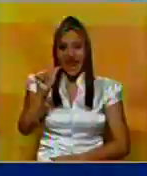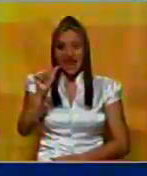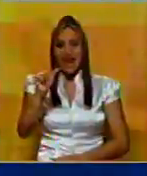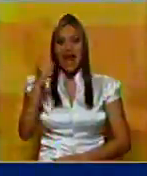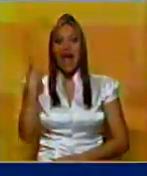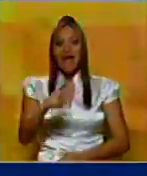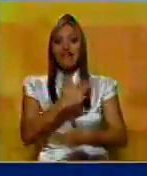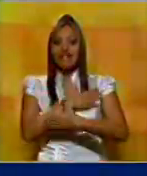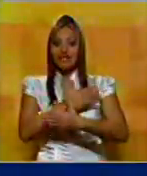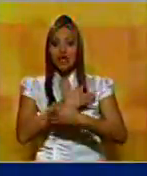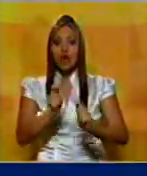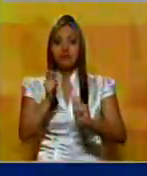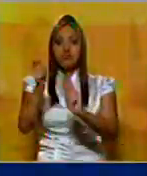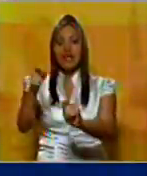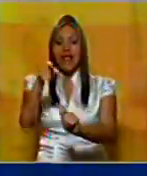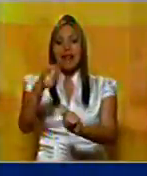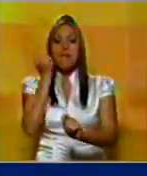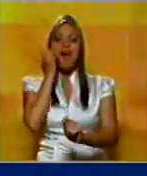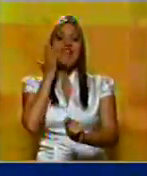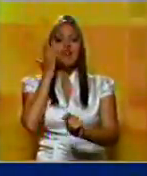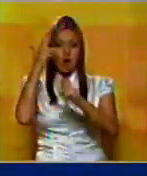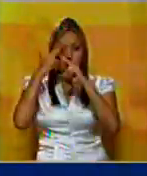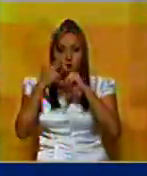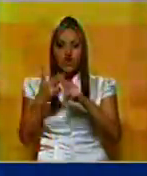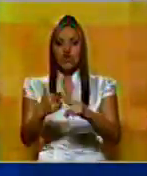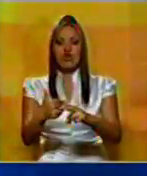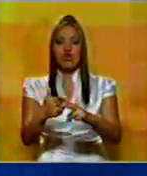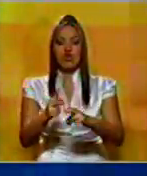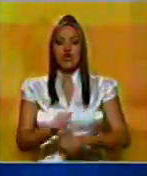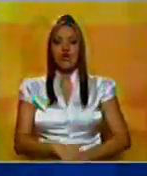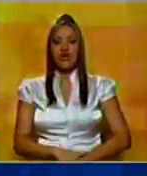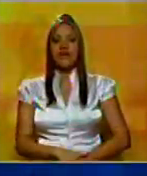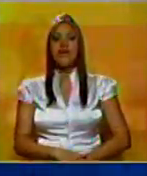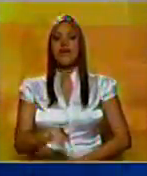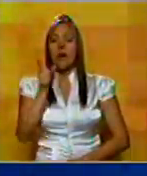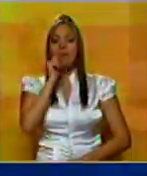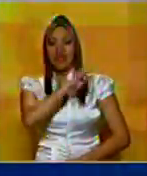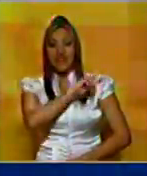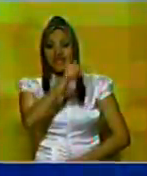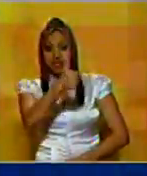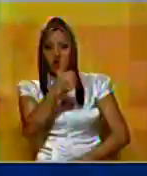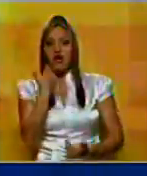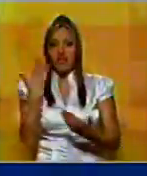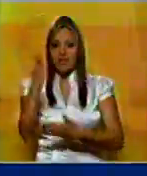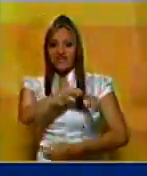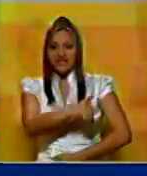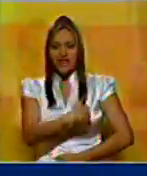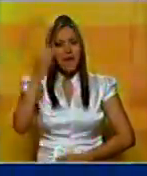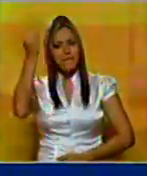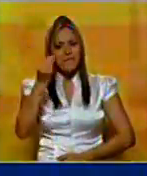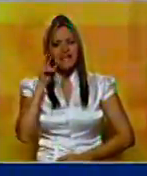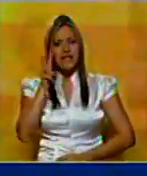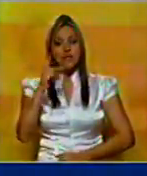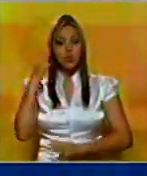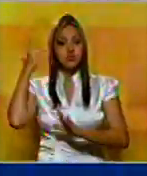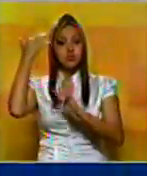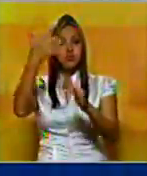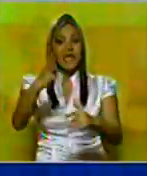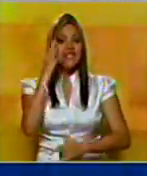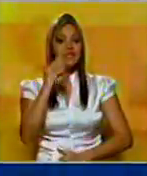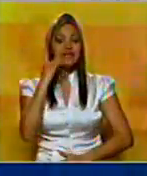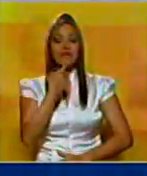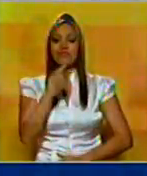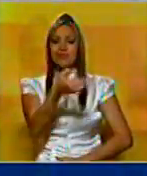acumuló méritos para convertirse en padrino honorífico. Anielo Nozzolino, director adjunto del UTIRLA, considera que la trayectoria de Eduardo